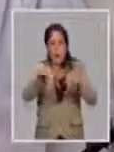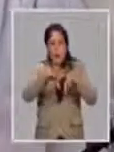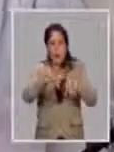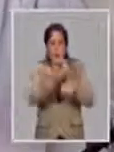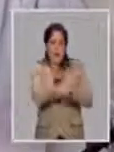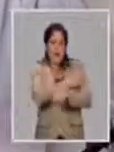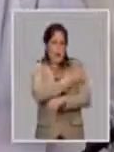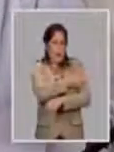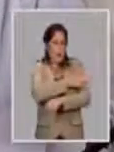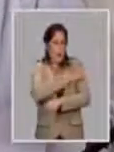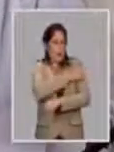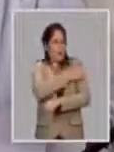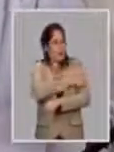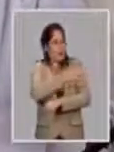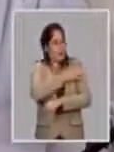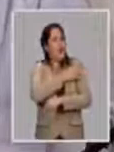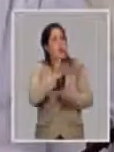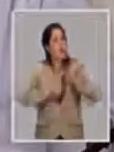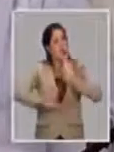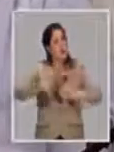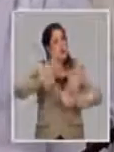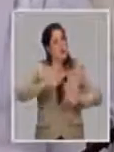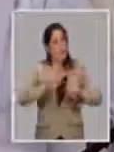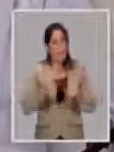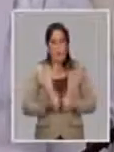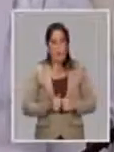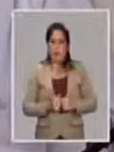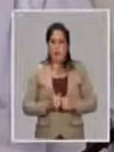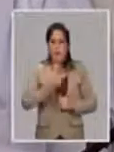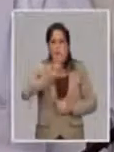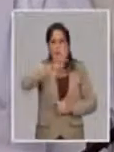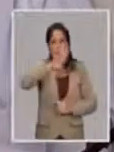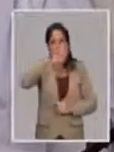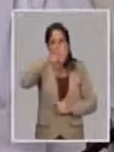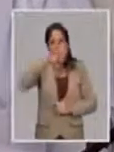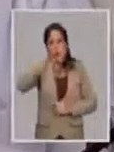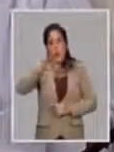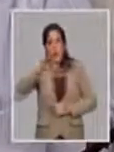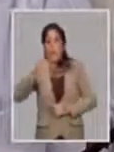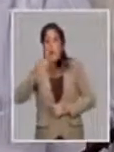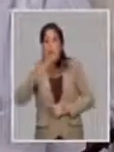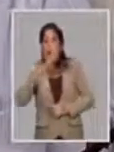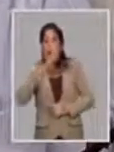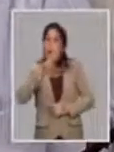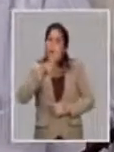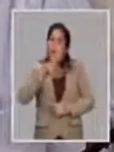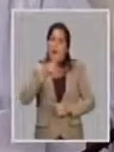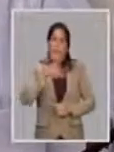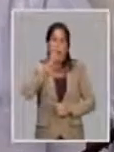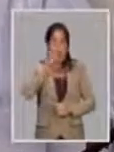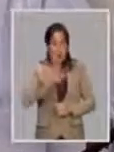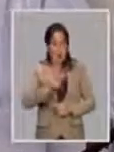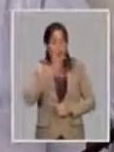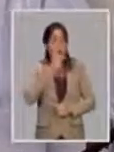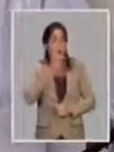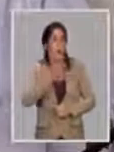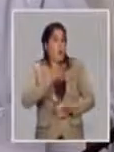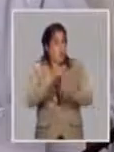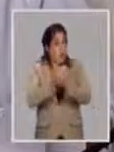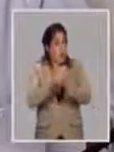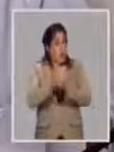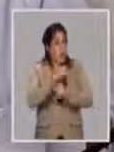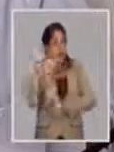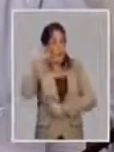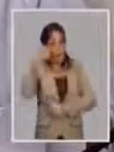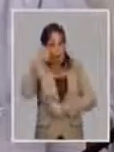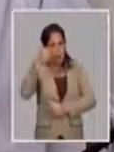inyección, y ha mostrado una elevada inmunogenicidad. Esto es una curva de probabilidades simplemente donde uno evalúa la probabilidad